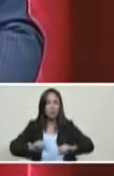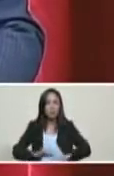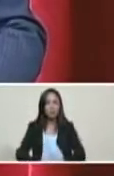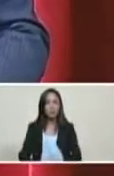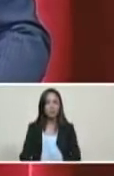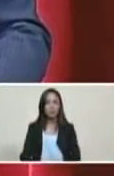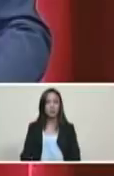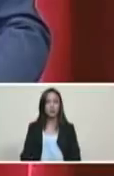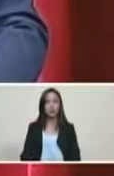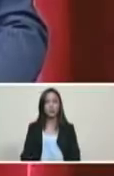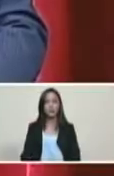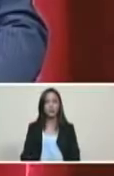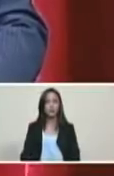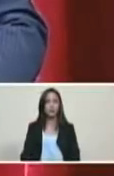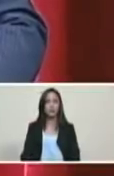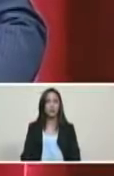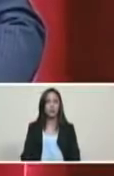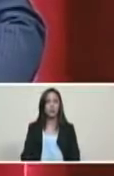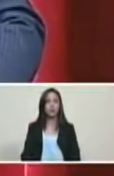debe ser.